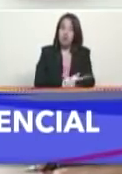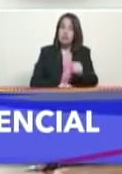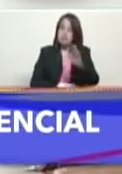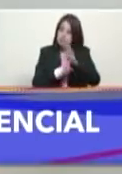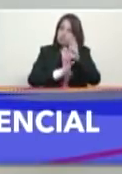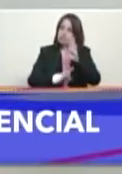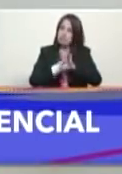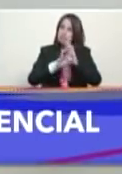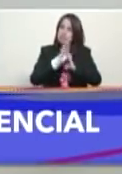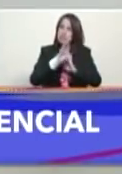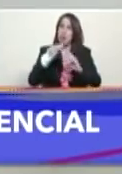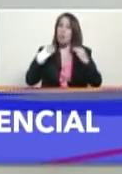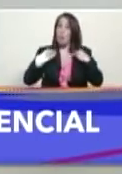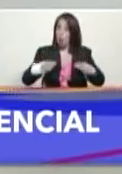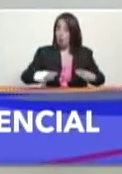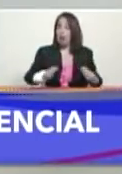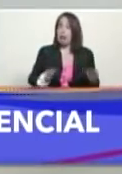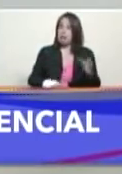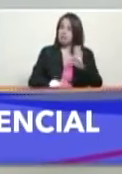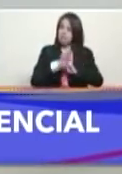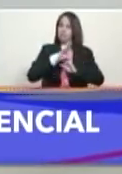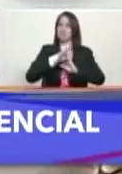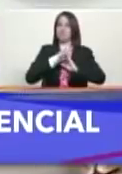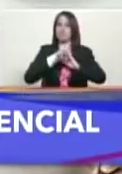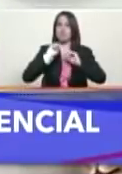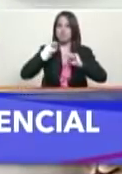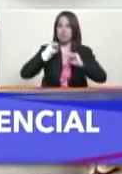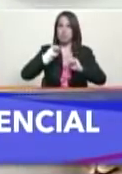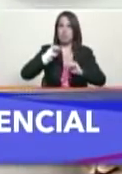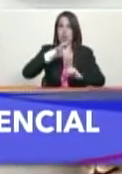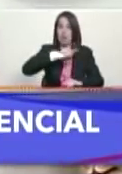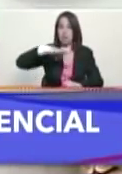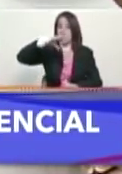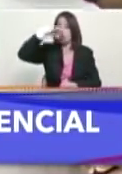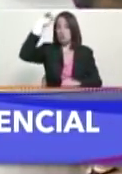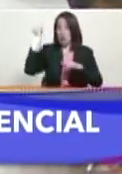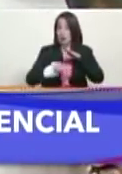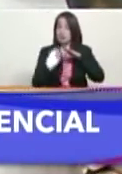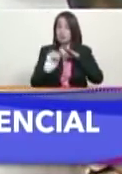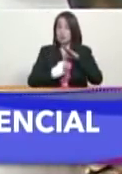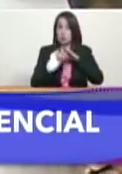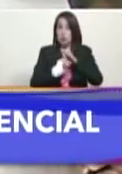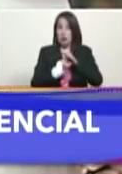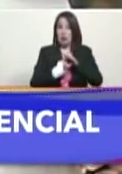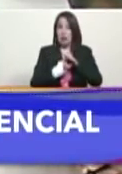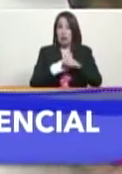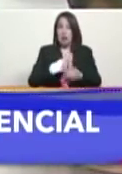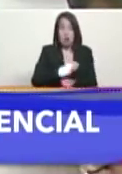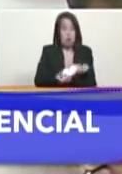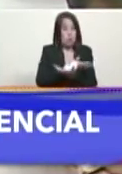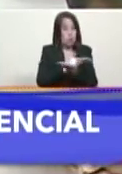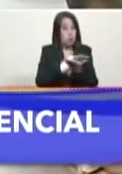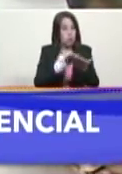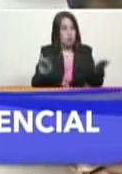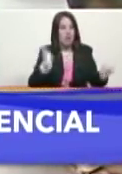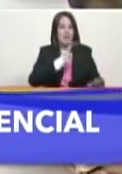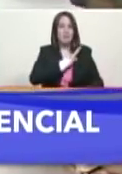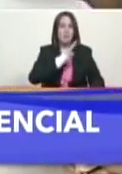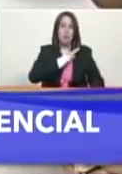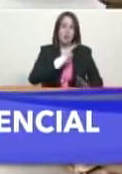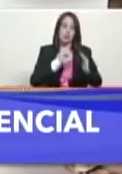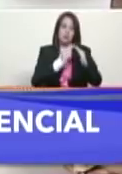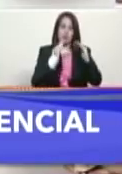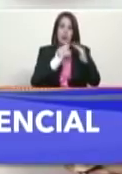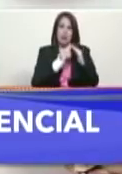generan moral. Una victoria espiritual, institucional. Una victoria que le pertenece a usted en su hogar. Cuando